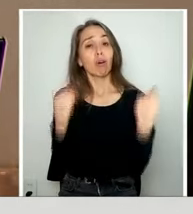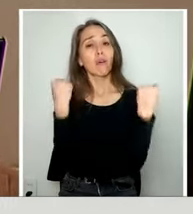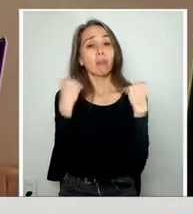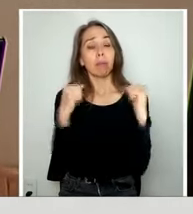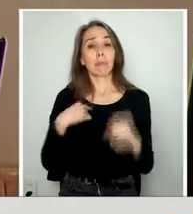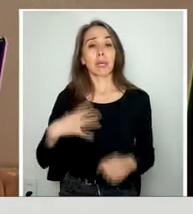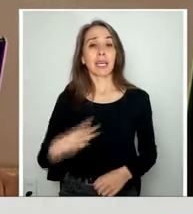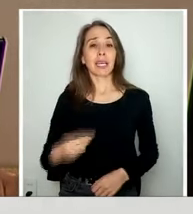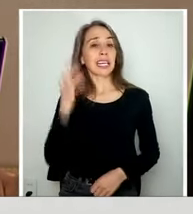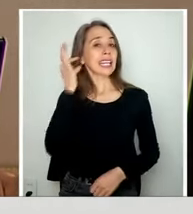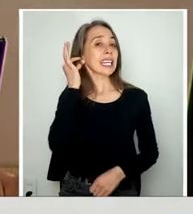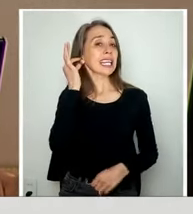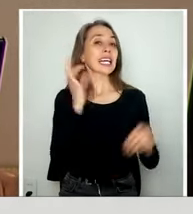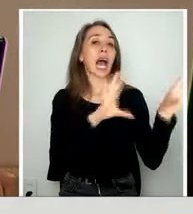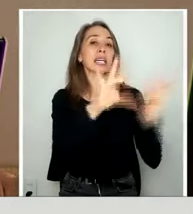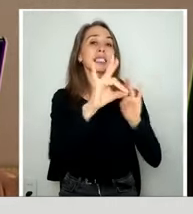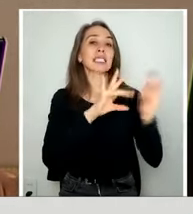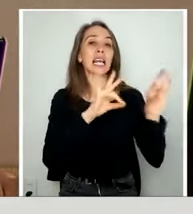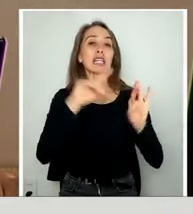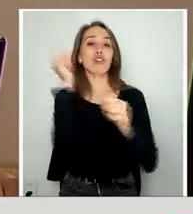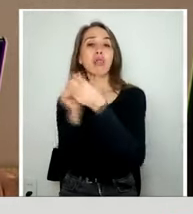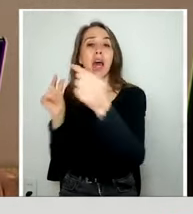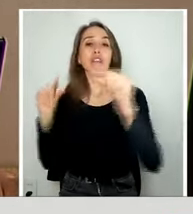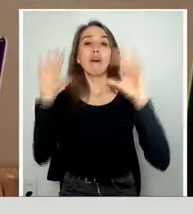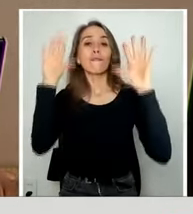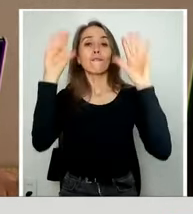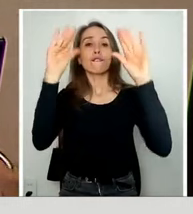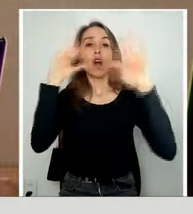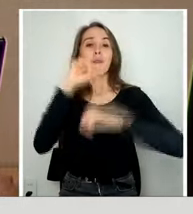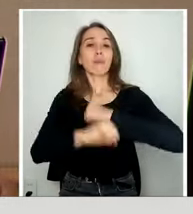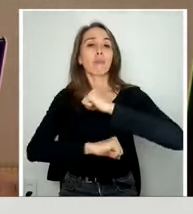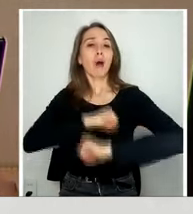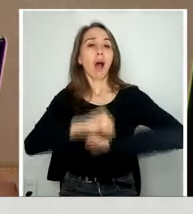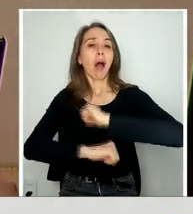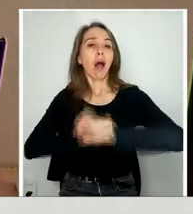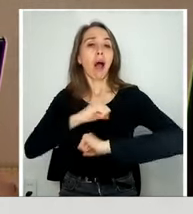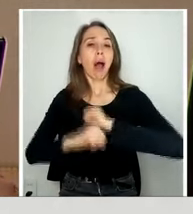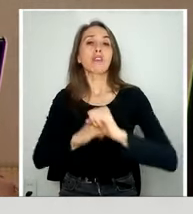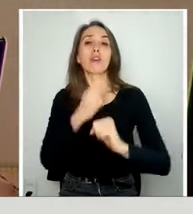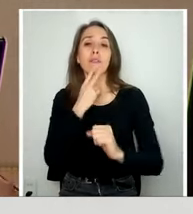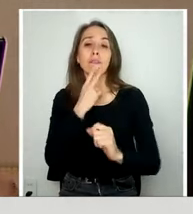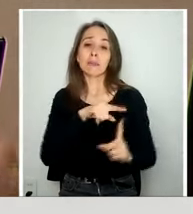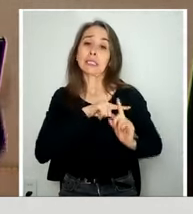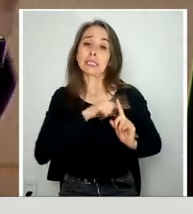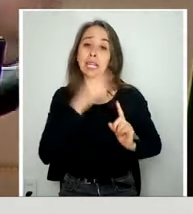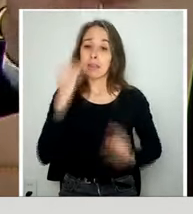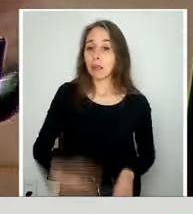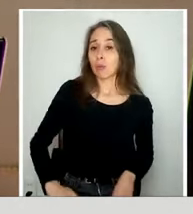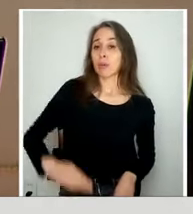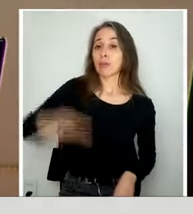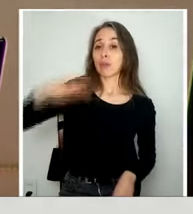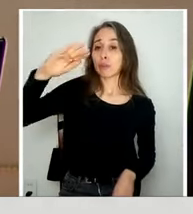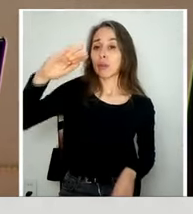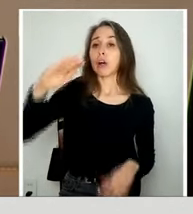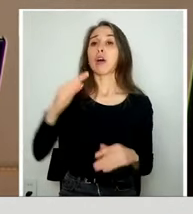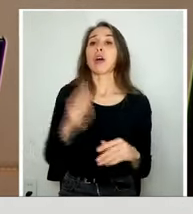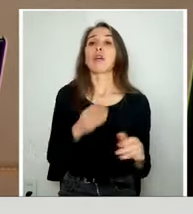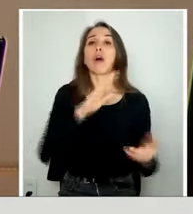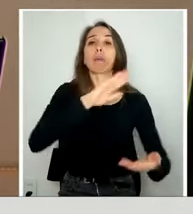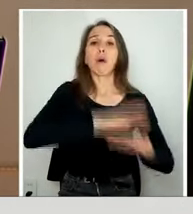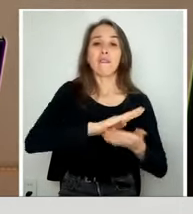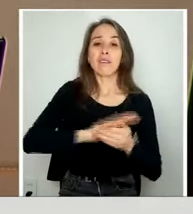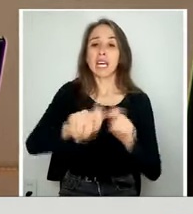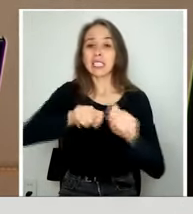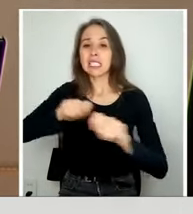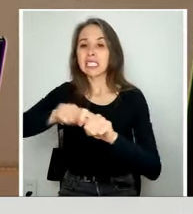seleccionada Nacional de voleibol por muchos años y vivimos todo este Calvario respecto al tema de hacer la fiesta los bingos